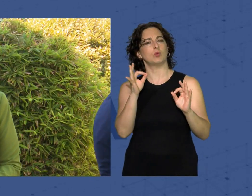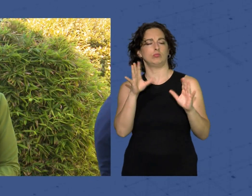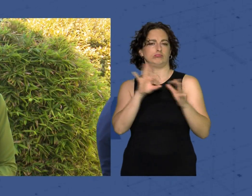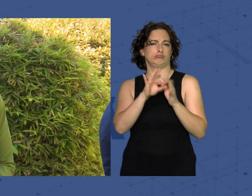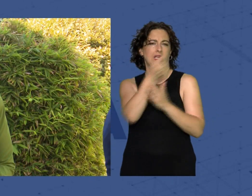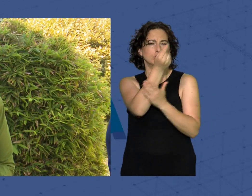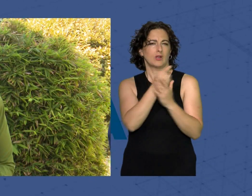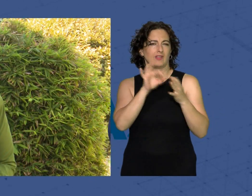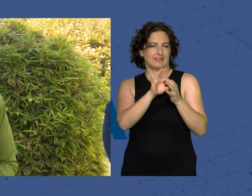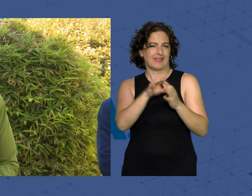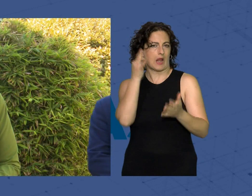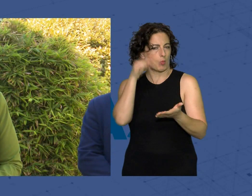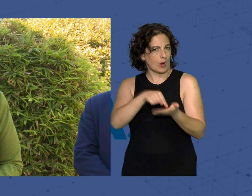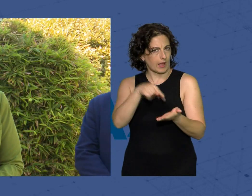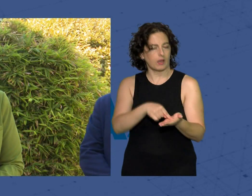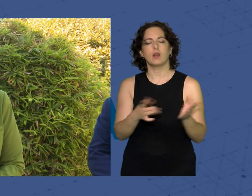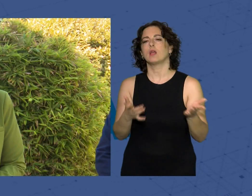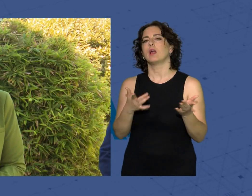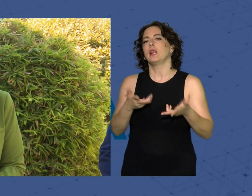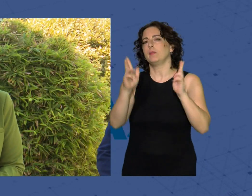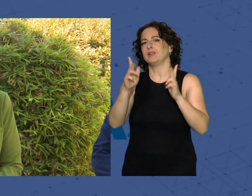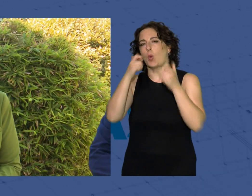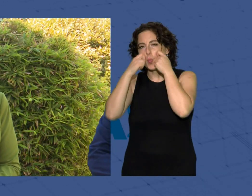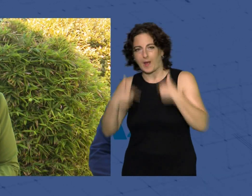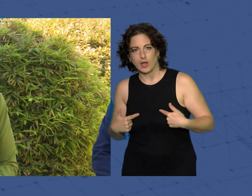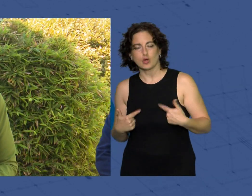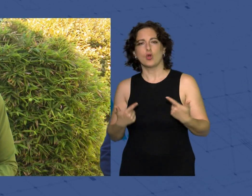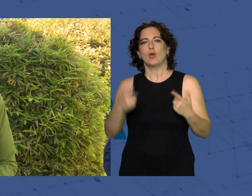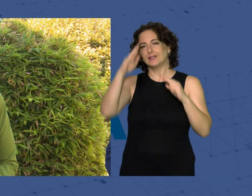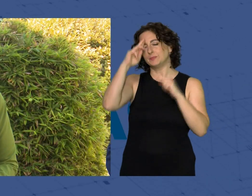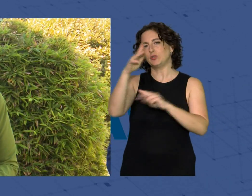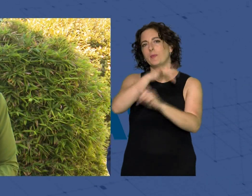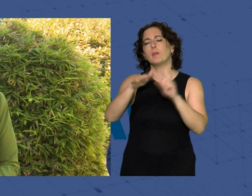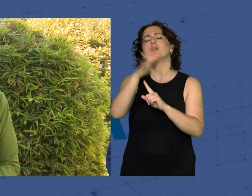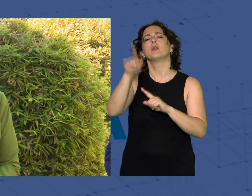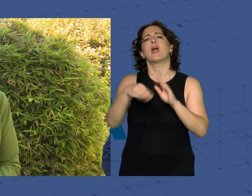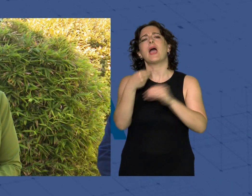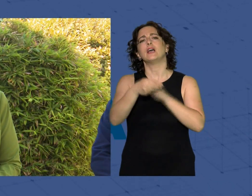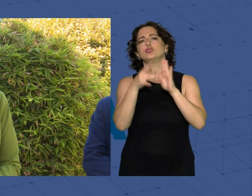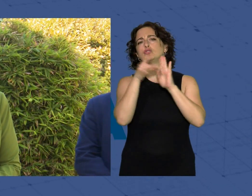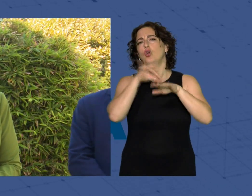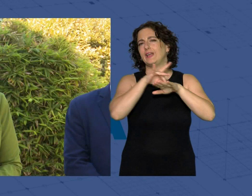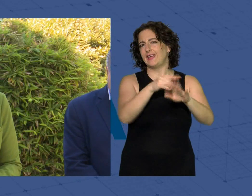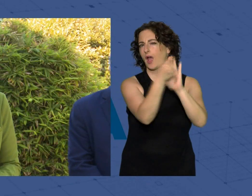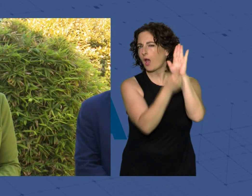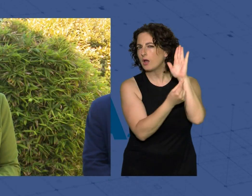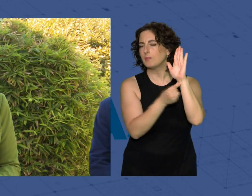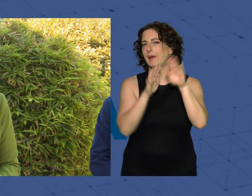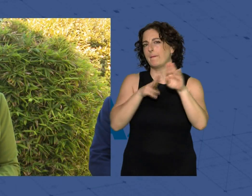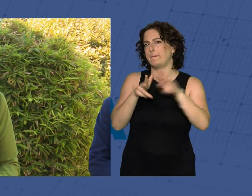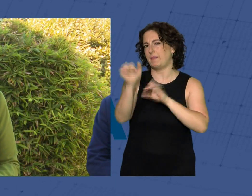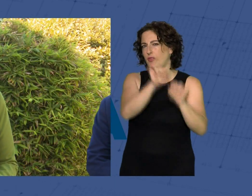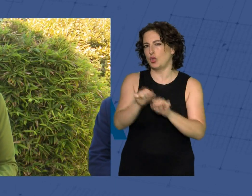a la libertad del ser humano al respeto al medio ambiente e incluso ha hecho una guía de acceso libre destinada a la prevención del